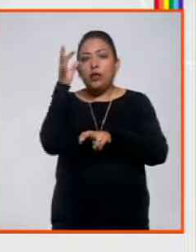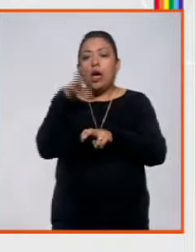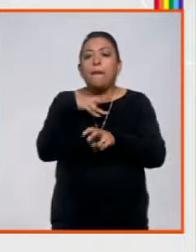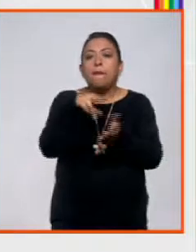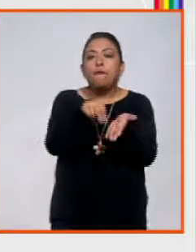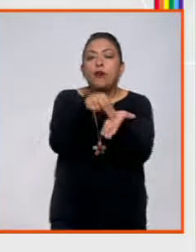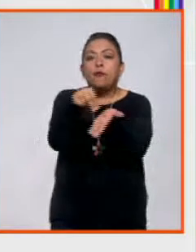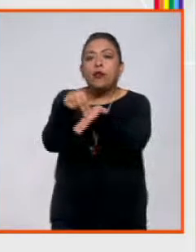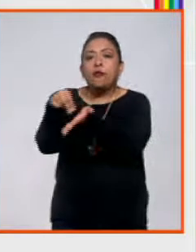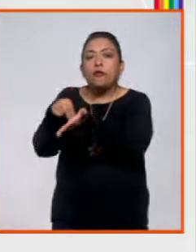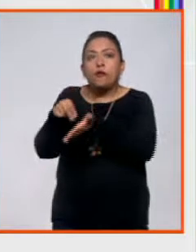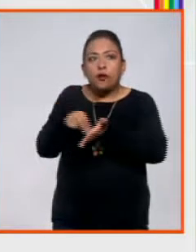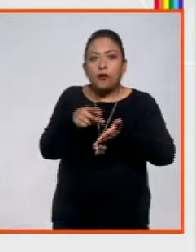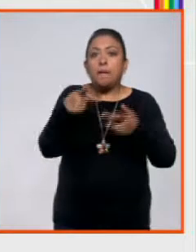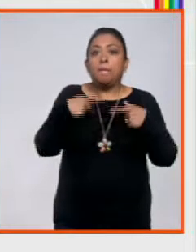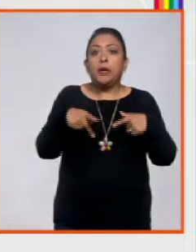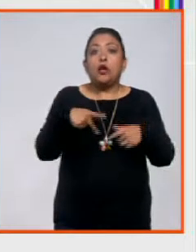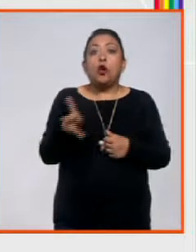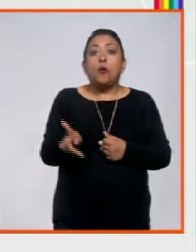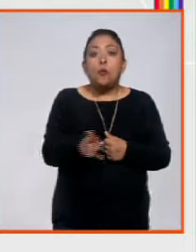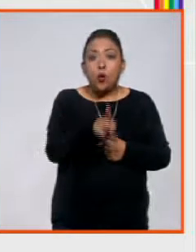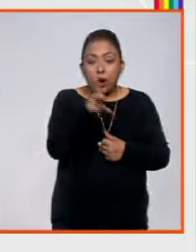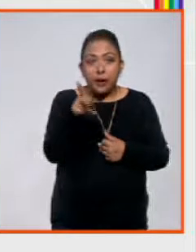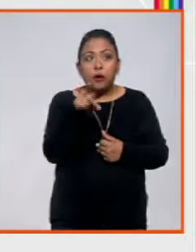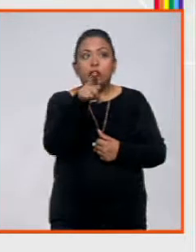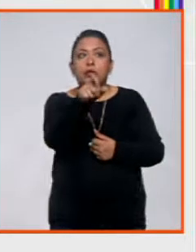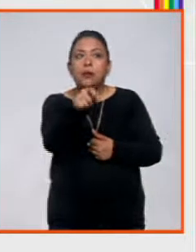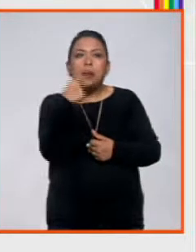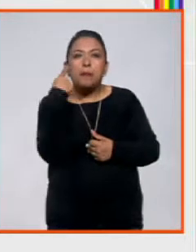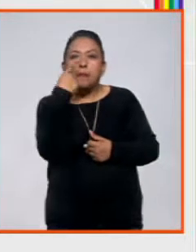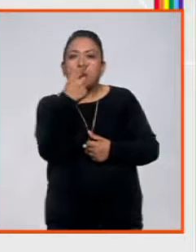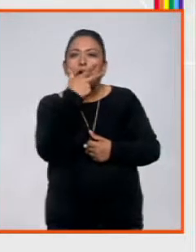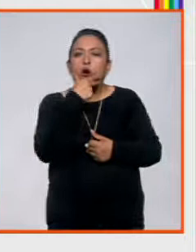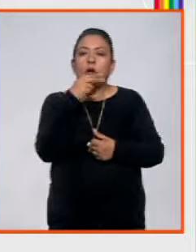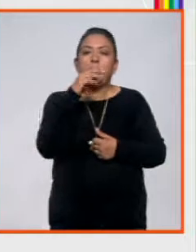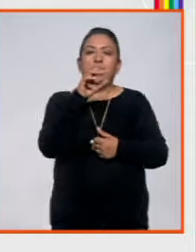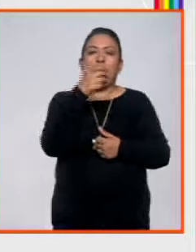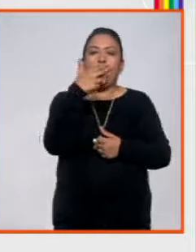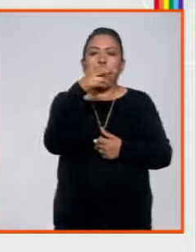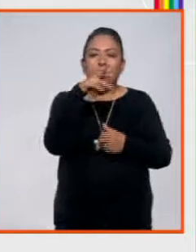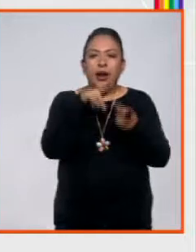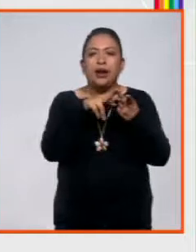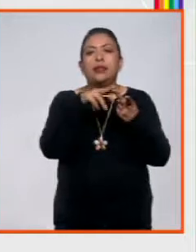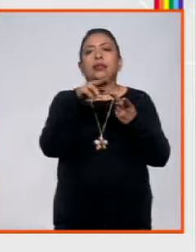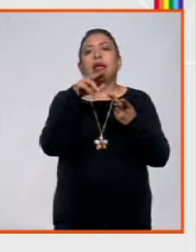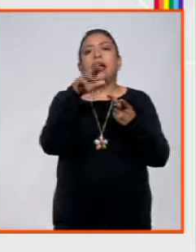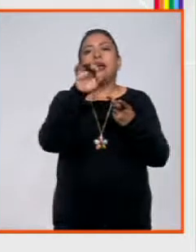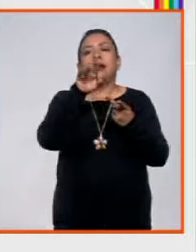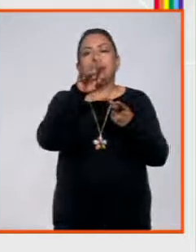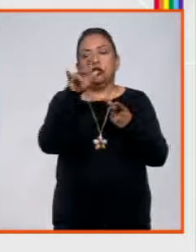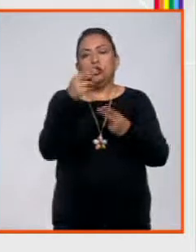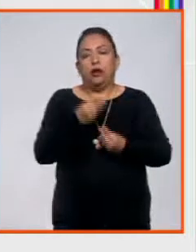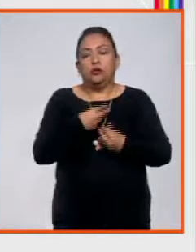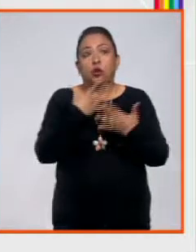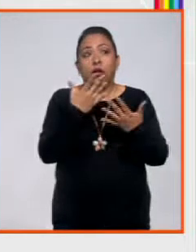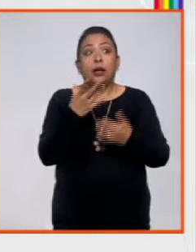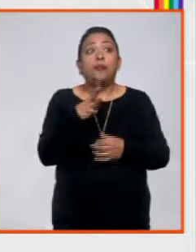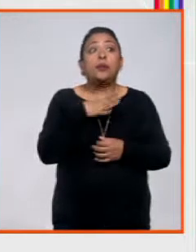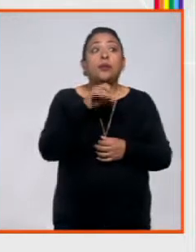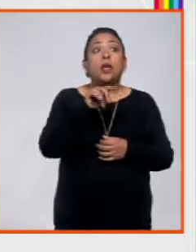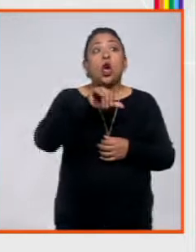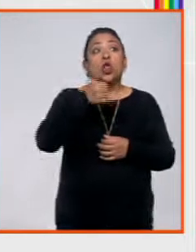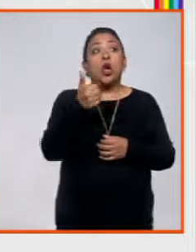y hay personajes del pueblo para ir por ahí están también efraín huerta enrique gonzález martínez el poeta y hay dos